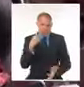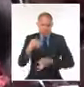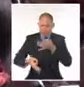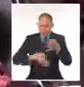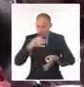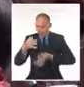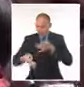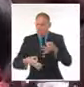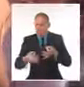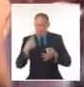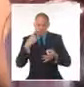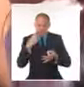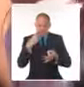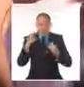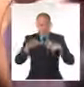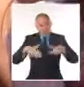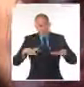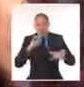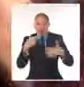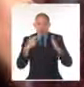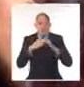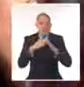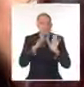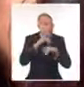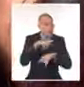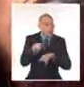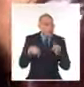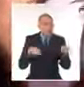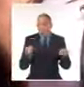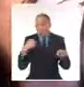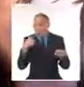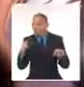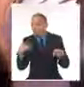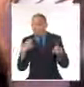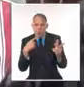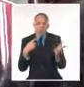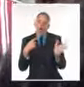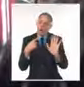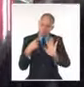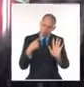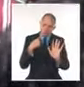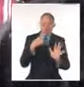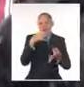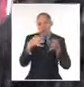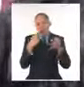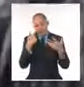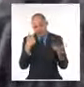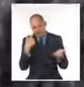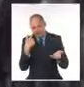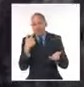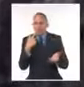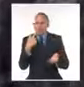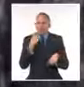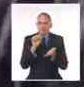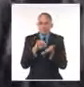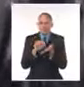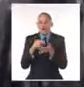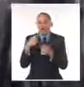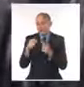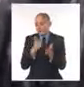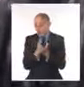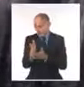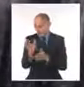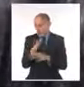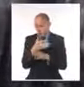pobladores sobre la situación de la vivienda. Al respecto, les explicó que en los recorridos se da también seguimiento a otros temas de